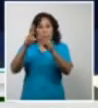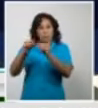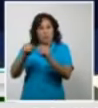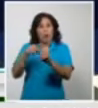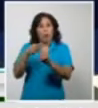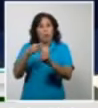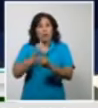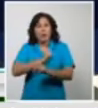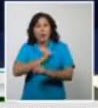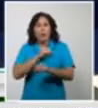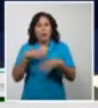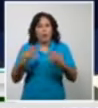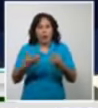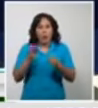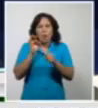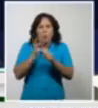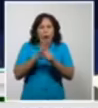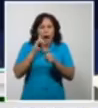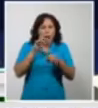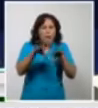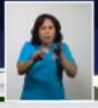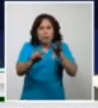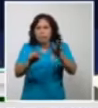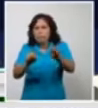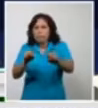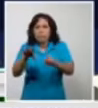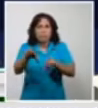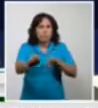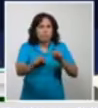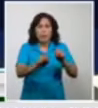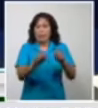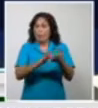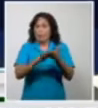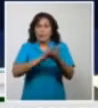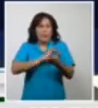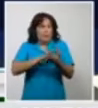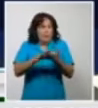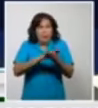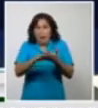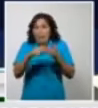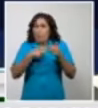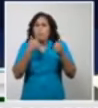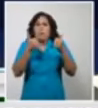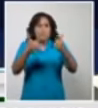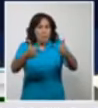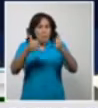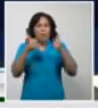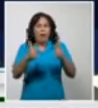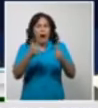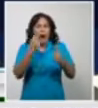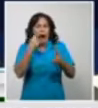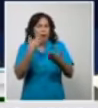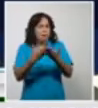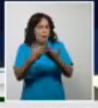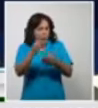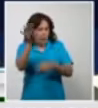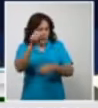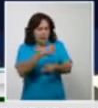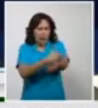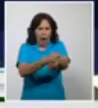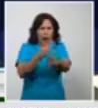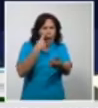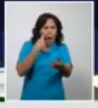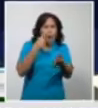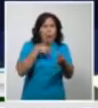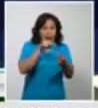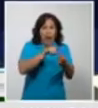es encontrar en poblaciones que no tienen nada casos, para esos casos ahí mismo aislarlo,